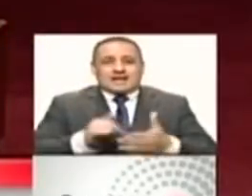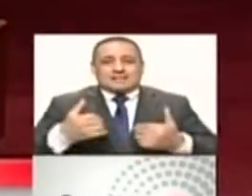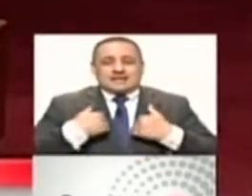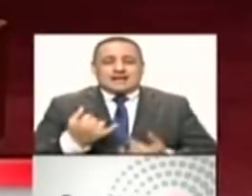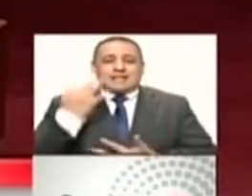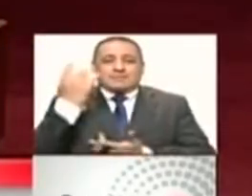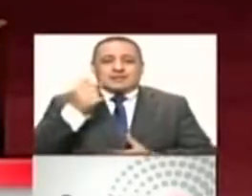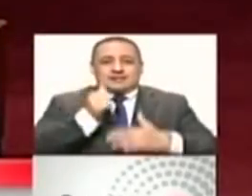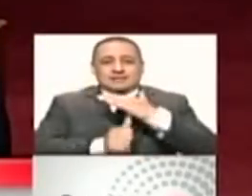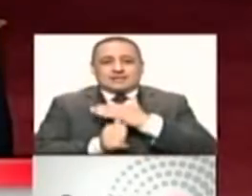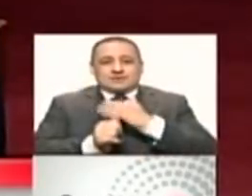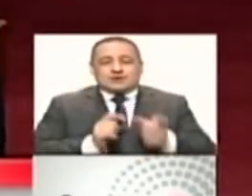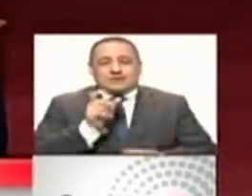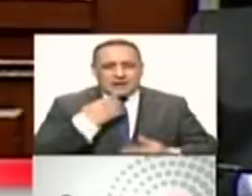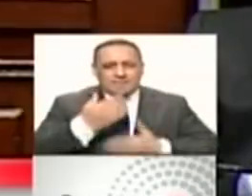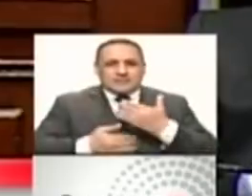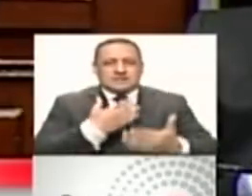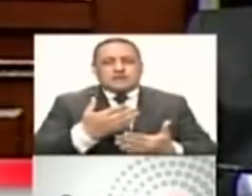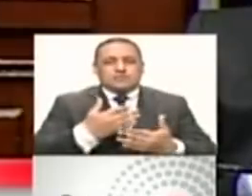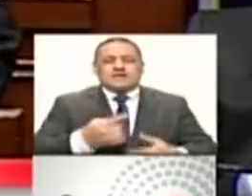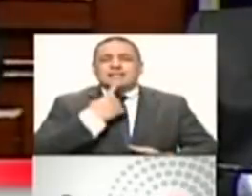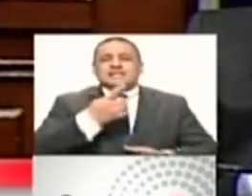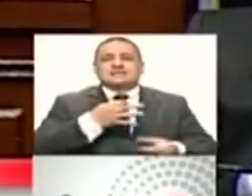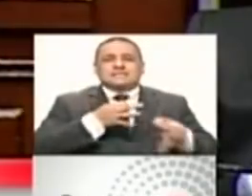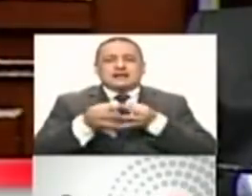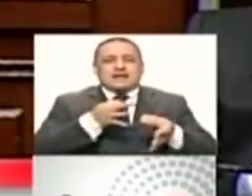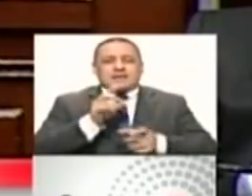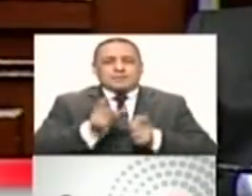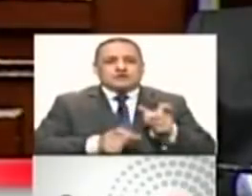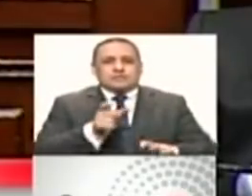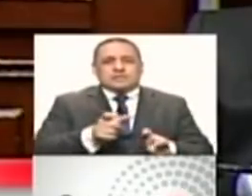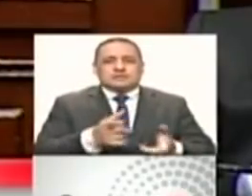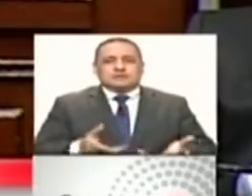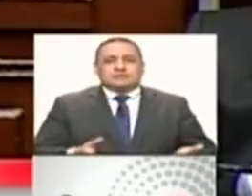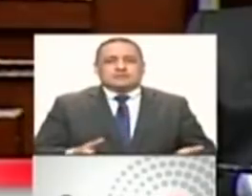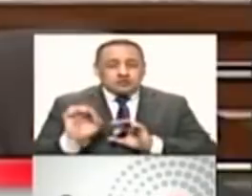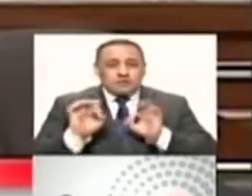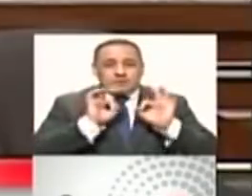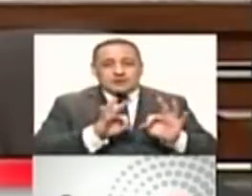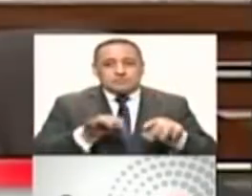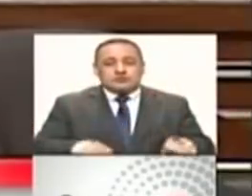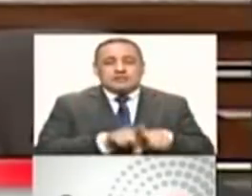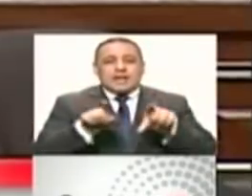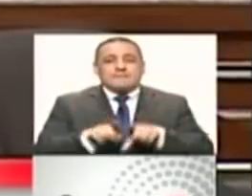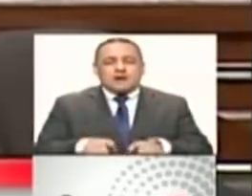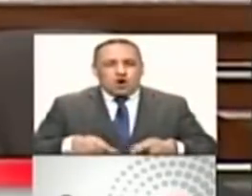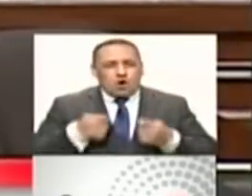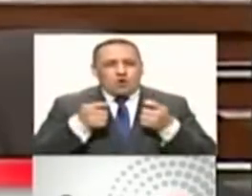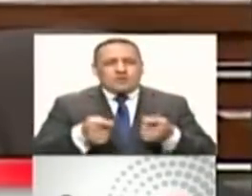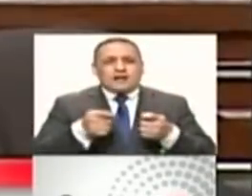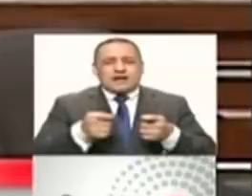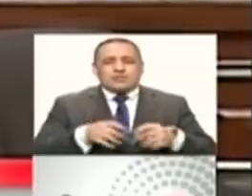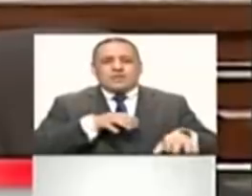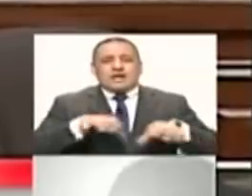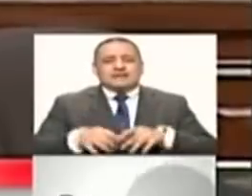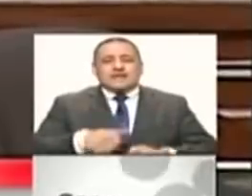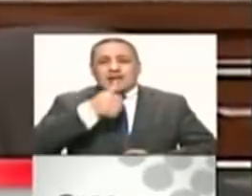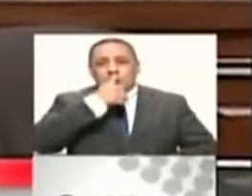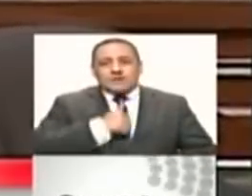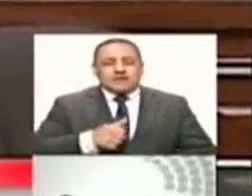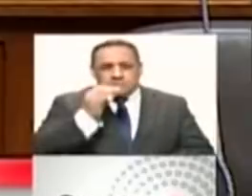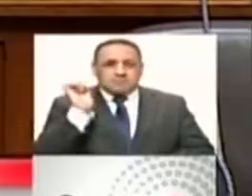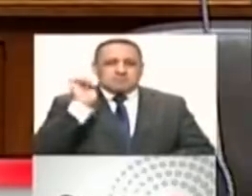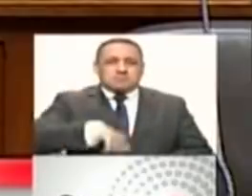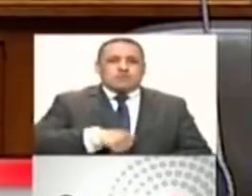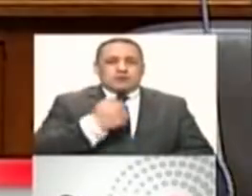a lo largo de su larga carrera en el Congreso? Claro que sí. Son aspectos en los cuales los